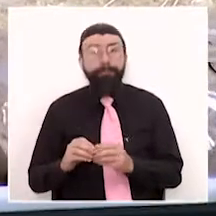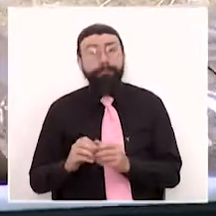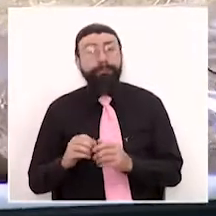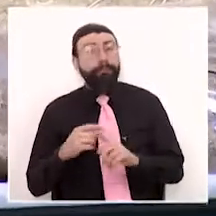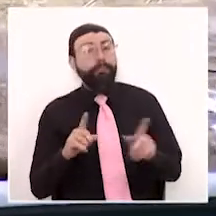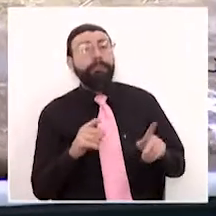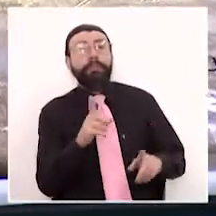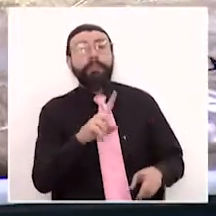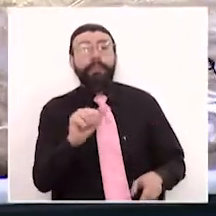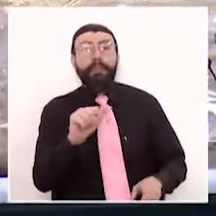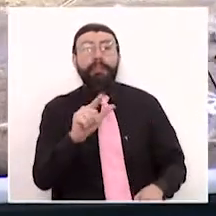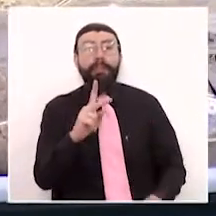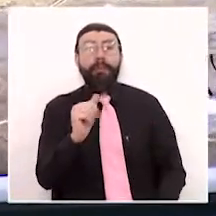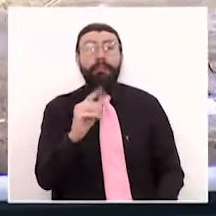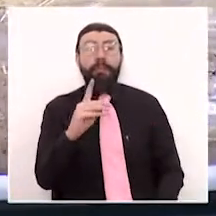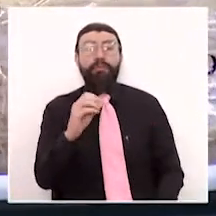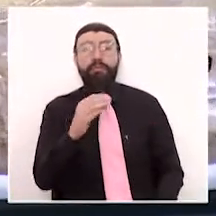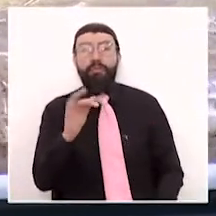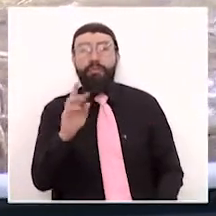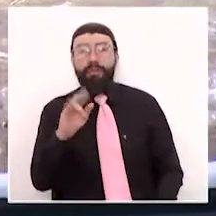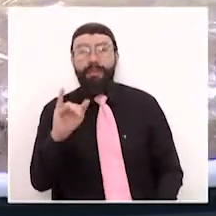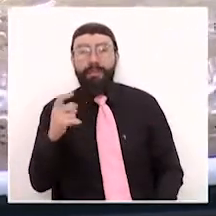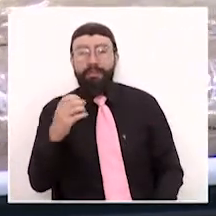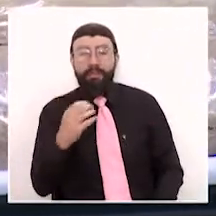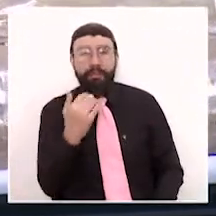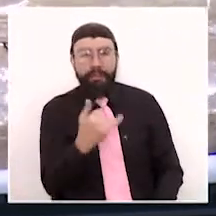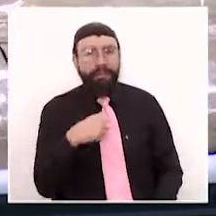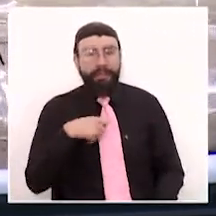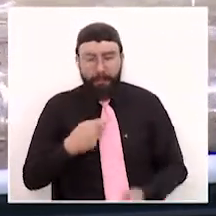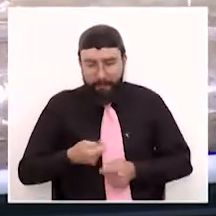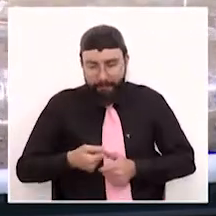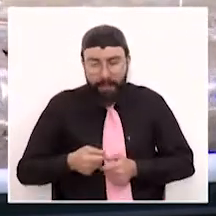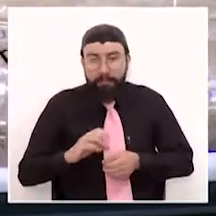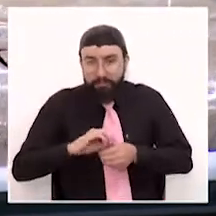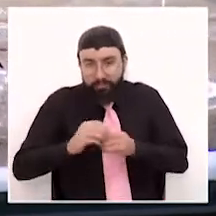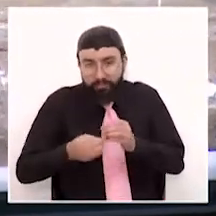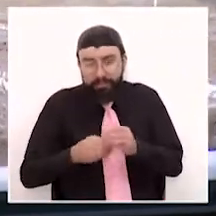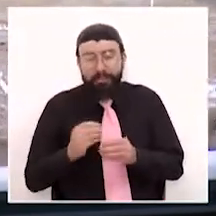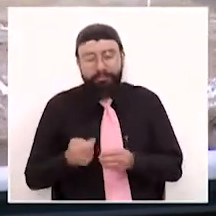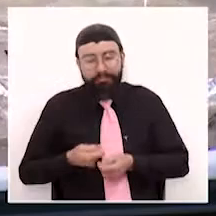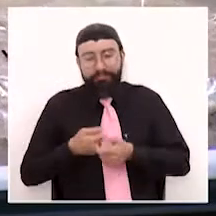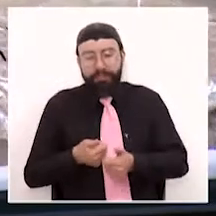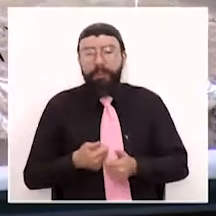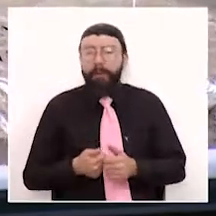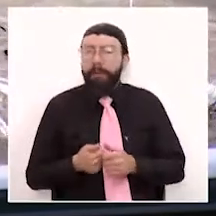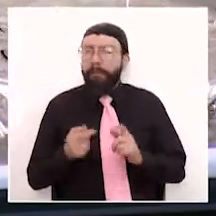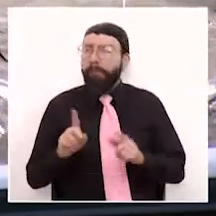es donde está la fibra, que es la cáscara que tiene el grano de trigo.